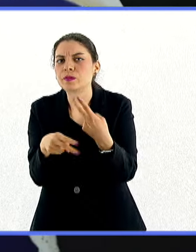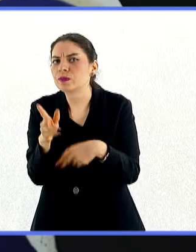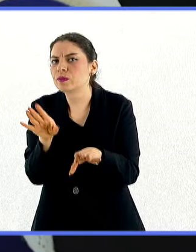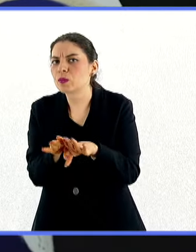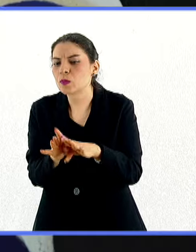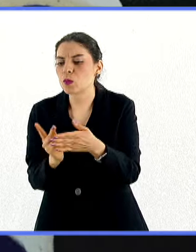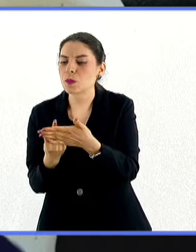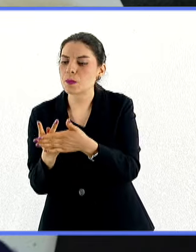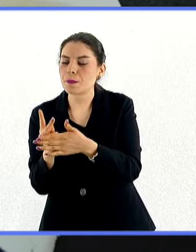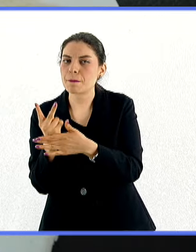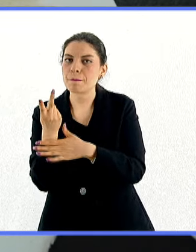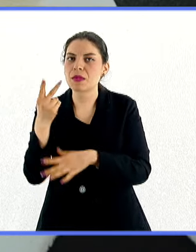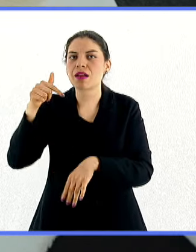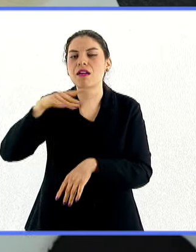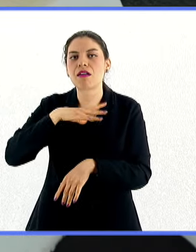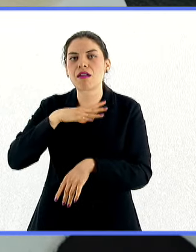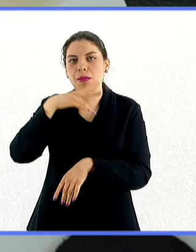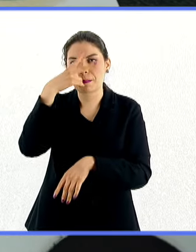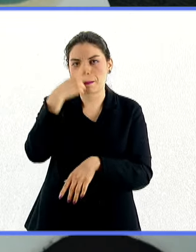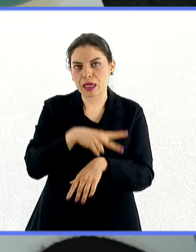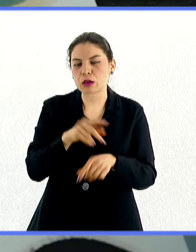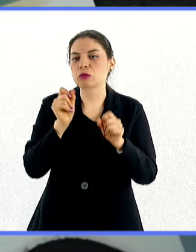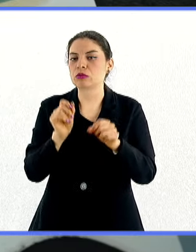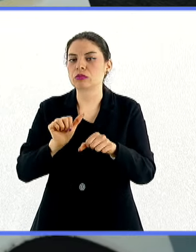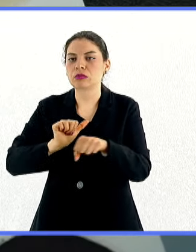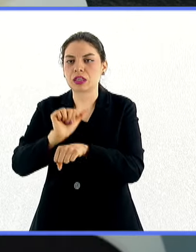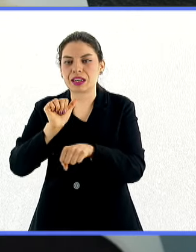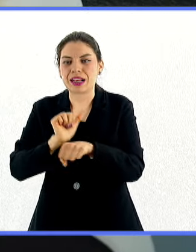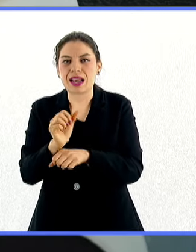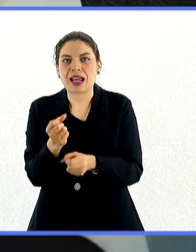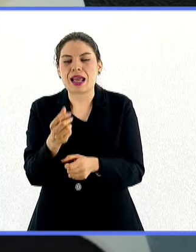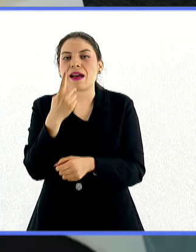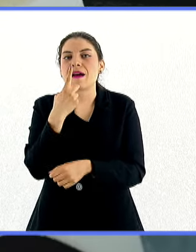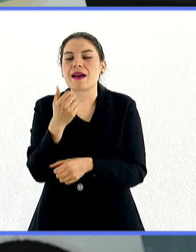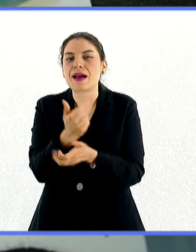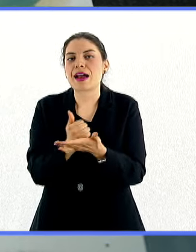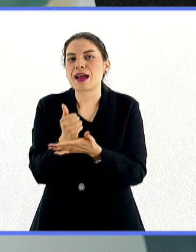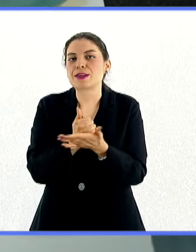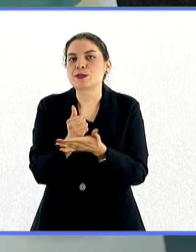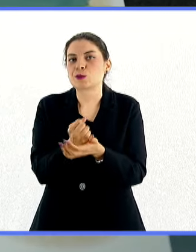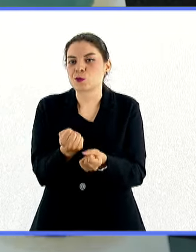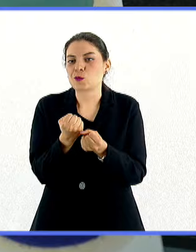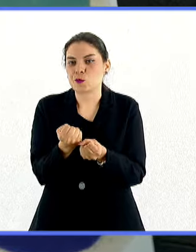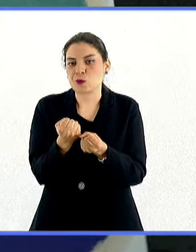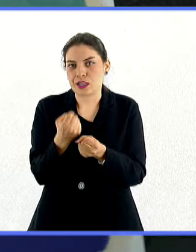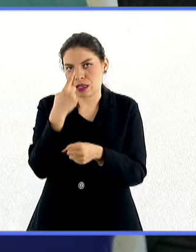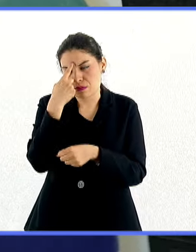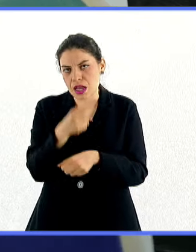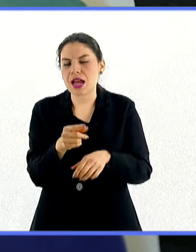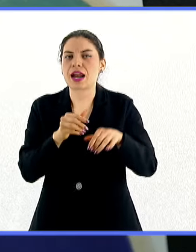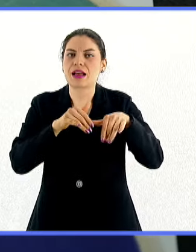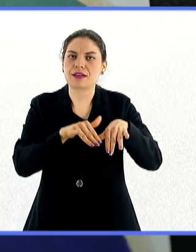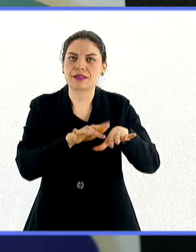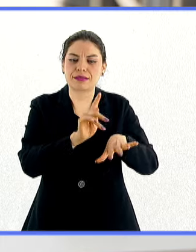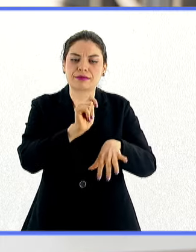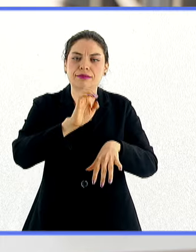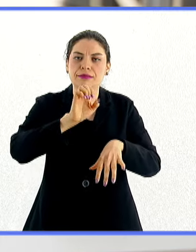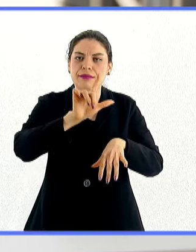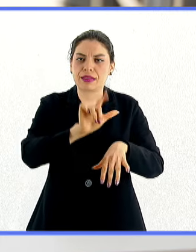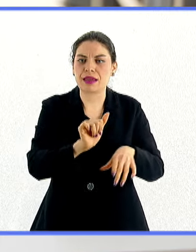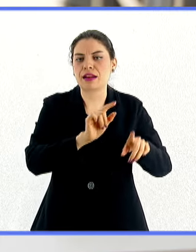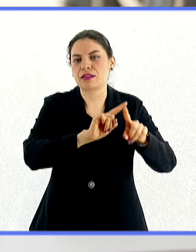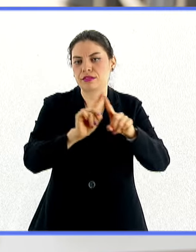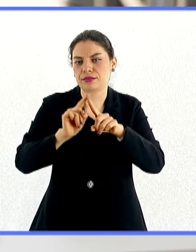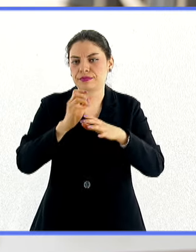desde México hasta Argentina, y que producía un tinte azul intenso, utilizado para teñir textiles y otros materiales. La